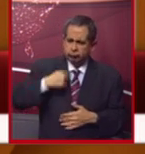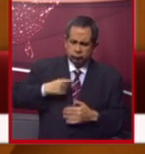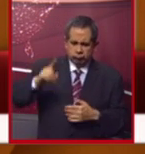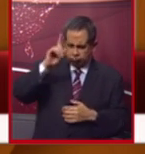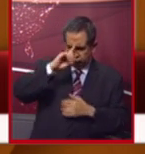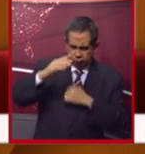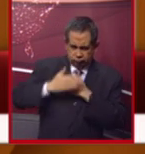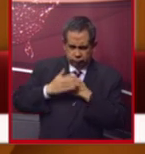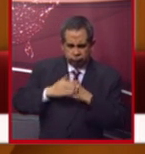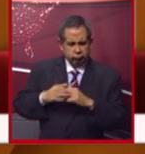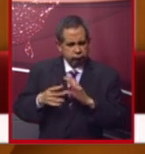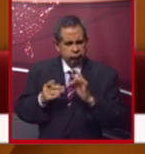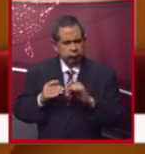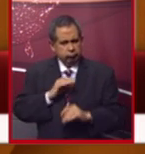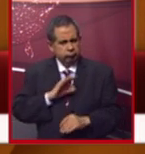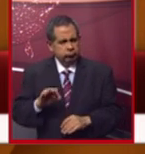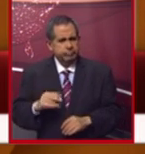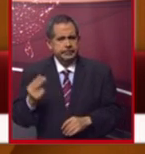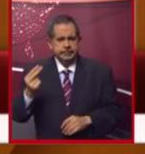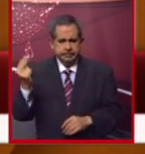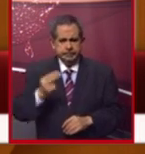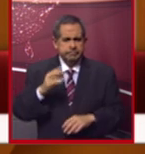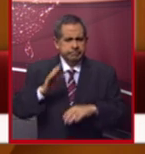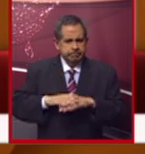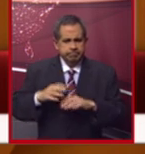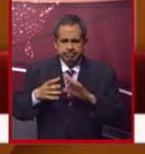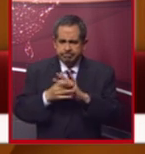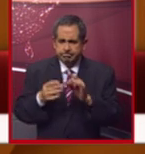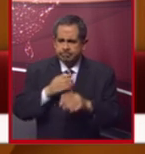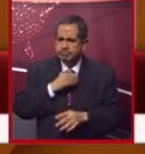consejos, sus sugerencias. Necesitamos su respaldo